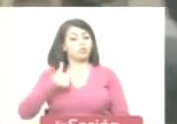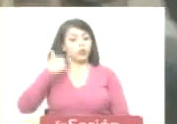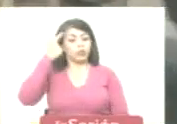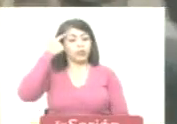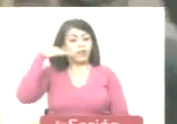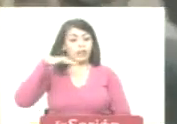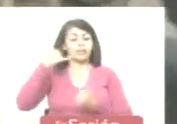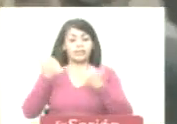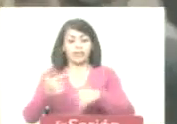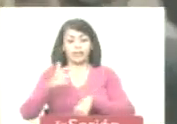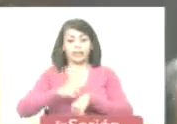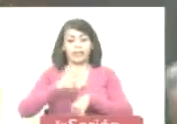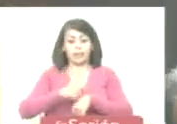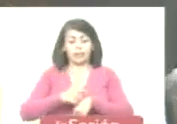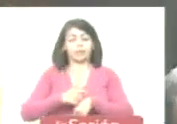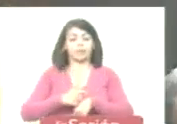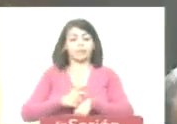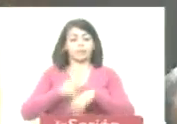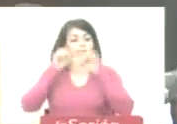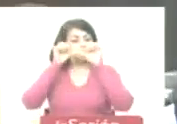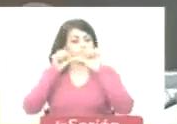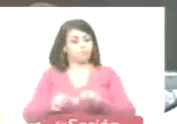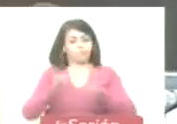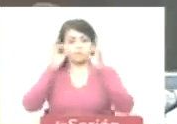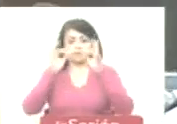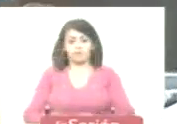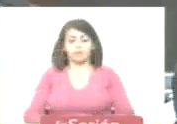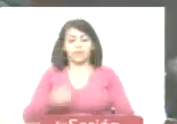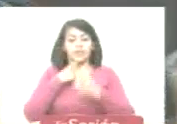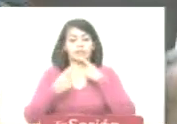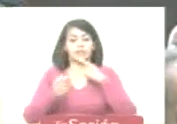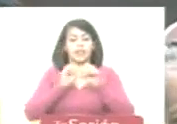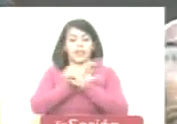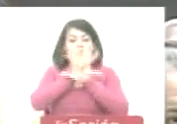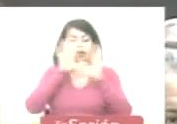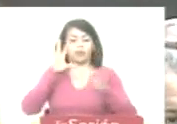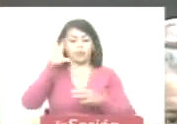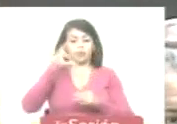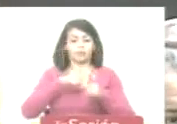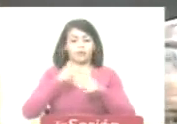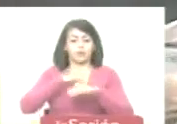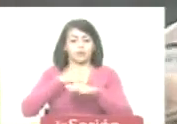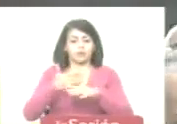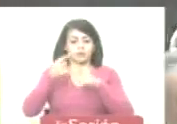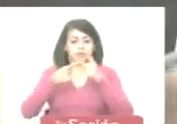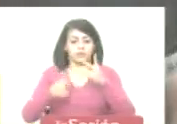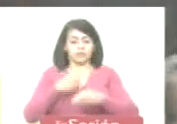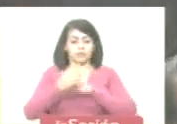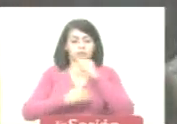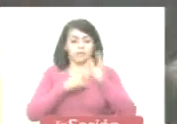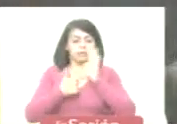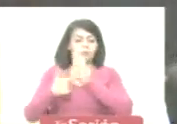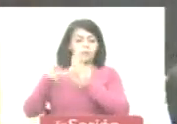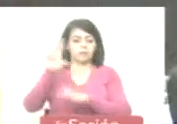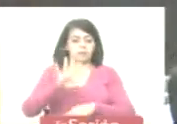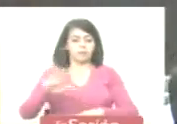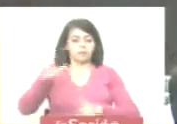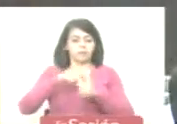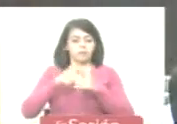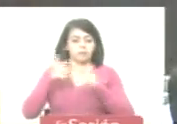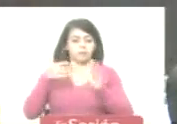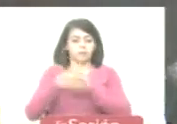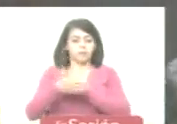que llegó la hora, de manera definitiva, de hablarle claro al país. Porque hay una situación que se presenta en Venezuela